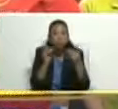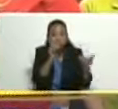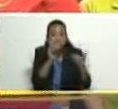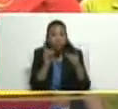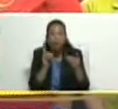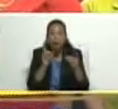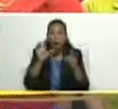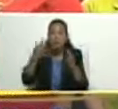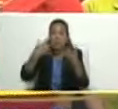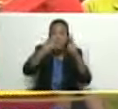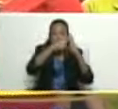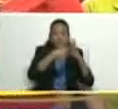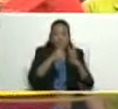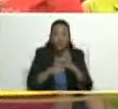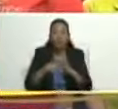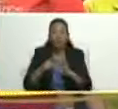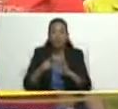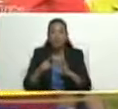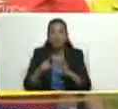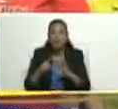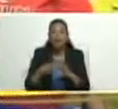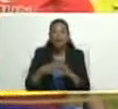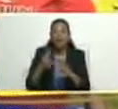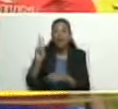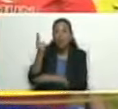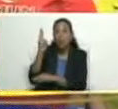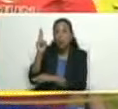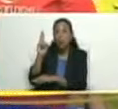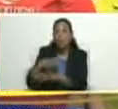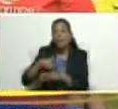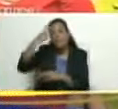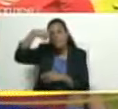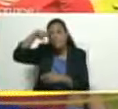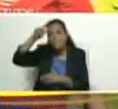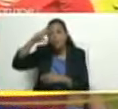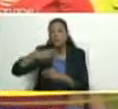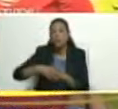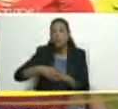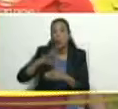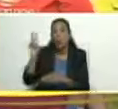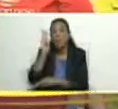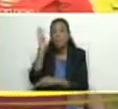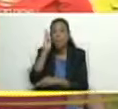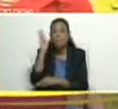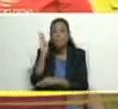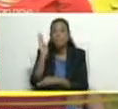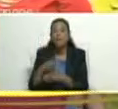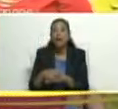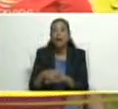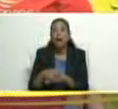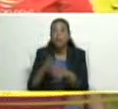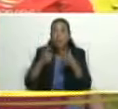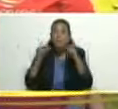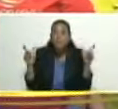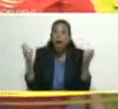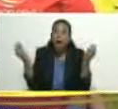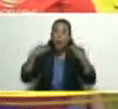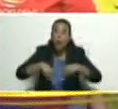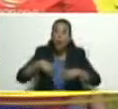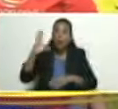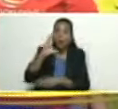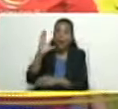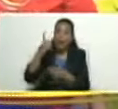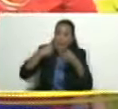incluyente vienen desde Noruega, México, Barbados, y que se ampliaron en el acuerdo de